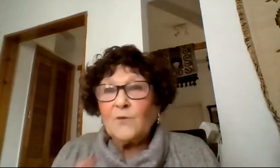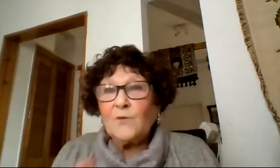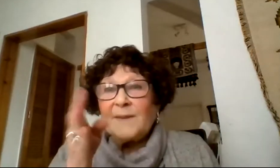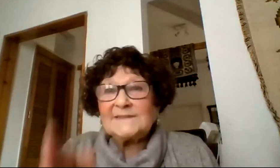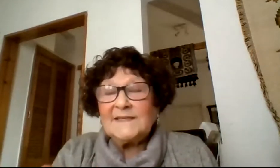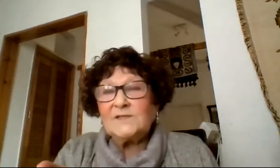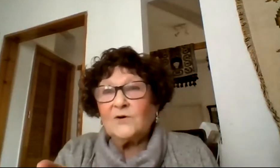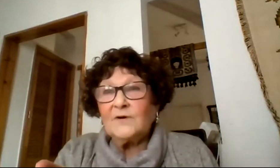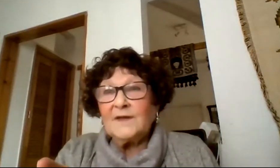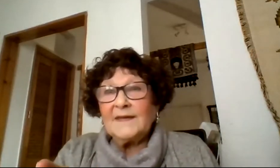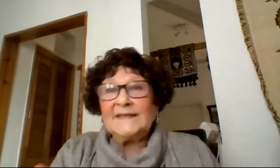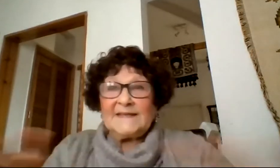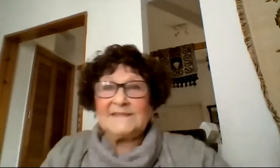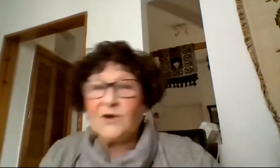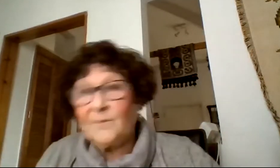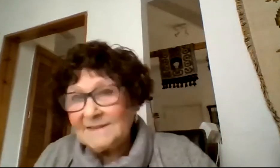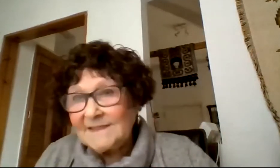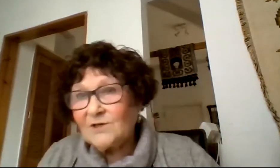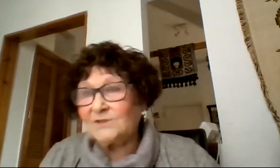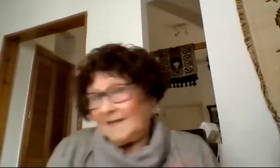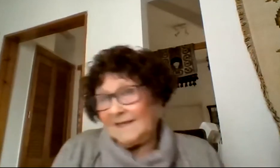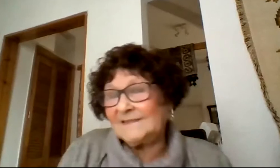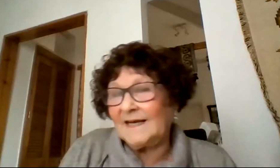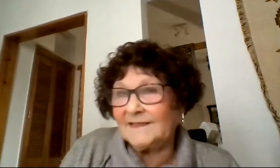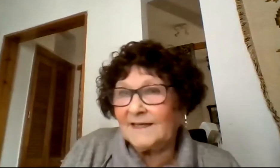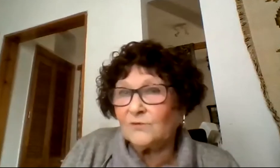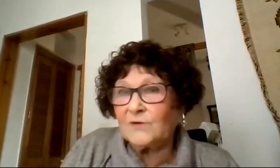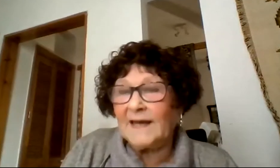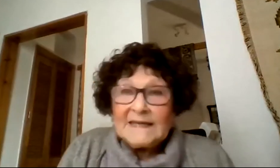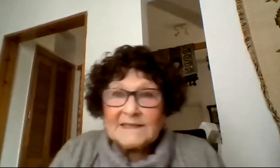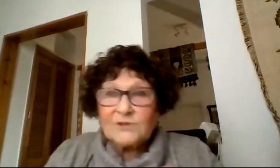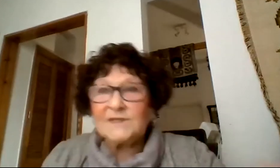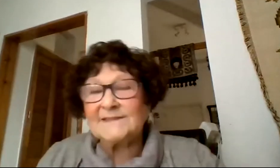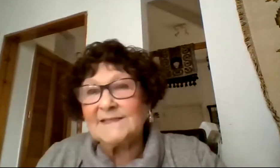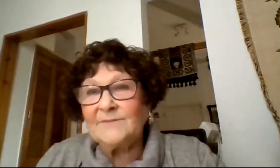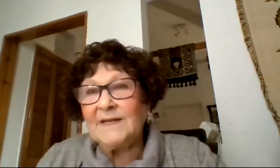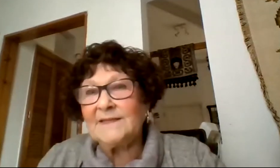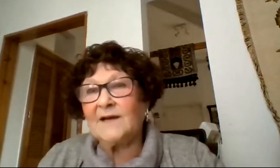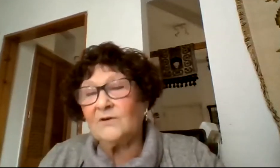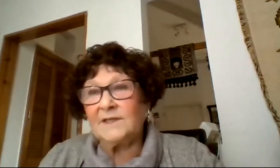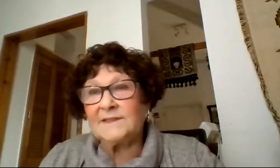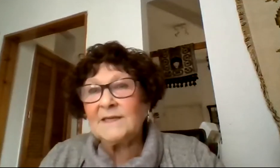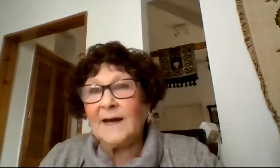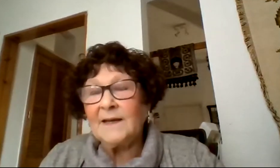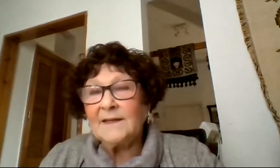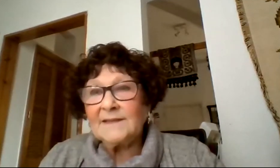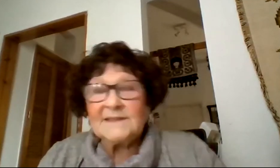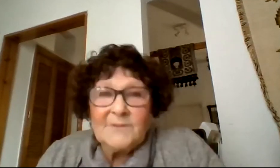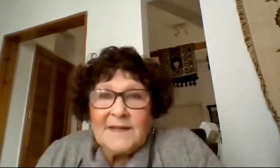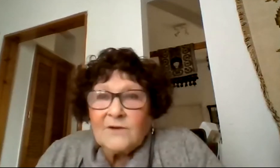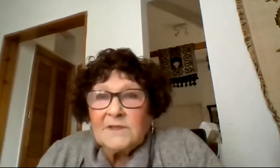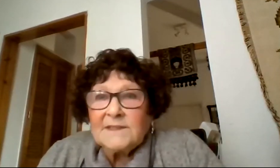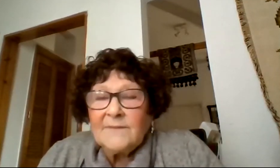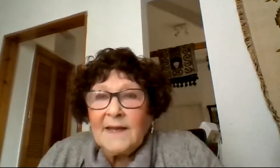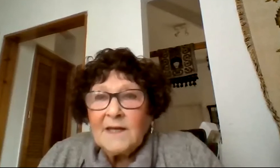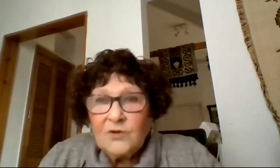Encontrar un pasillo entre 5 pasillos es arquitectura. Y eso es accesibilidad cognitiva.